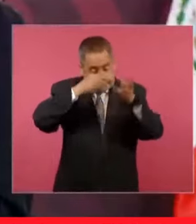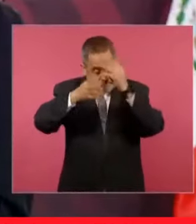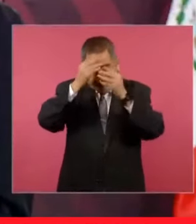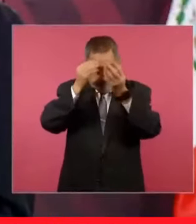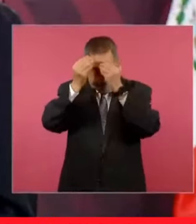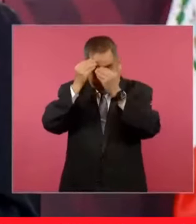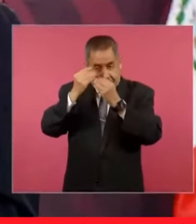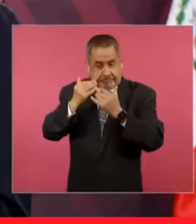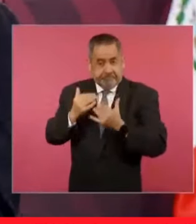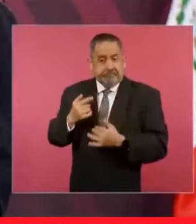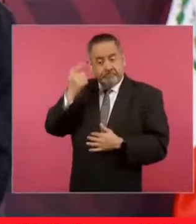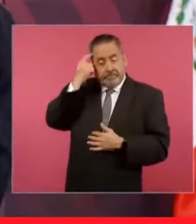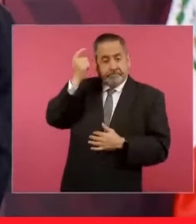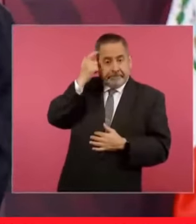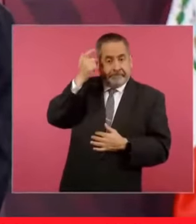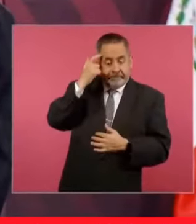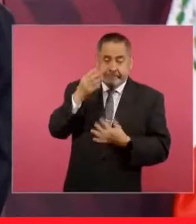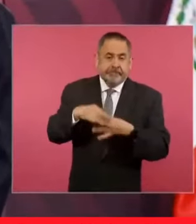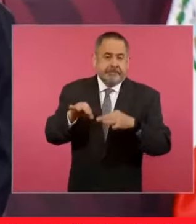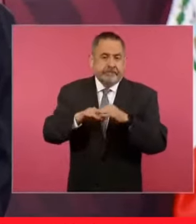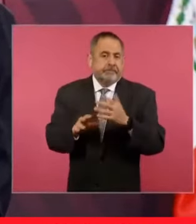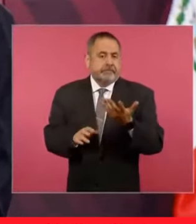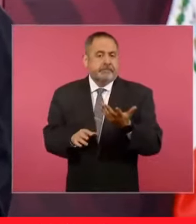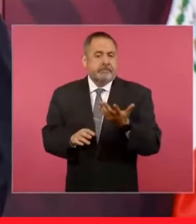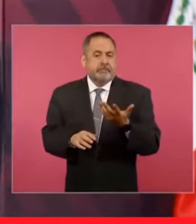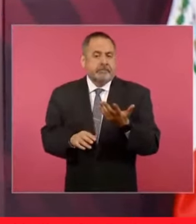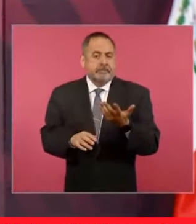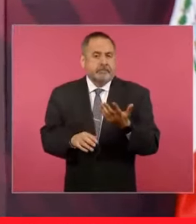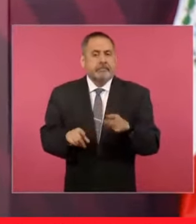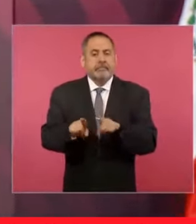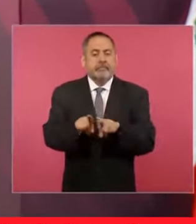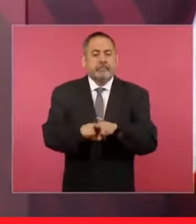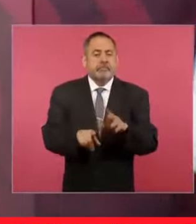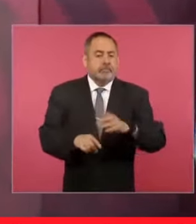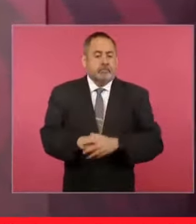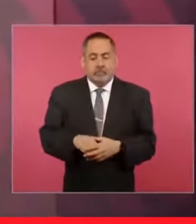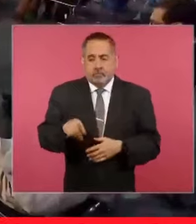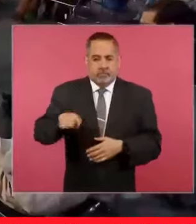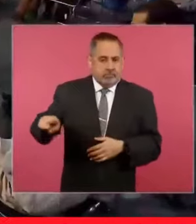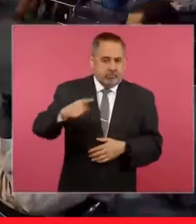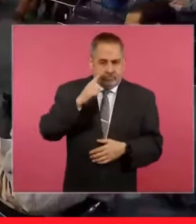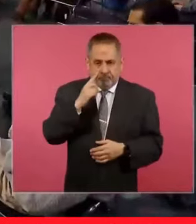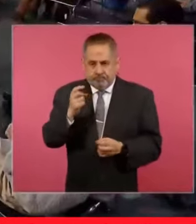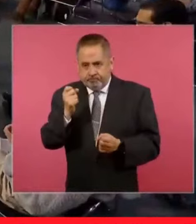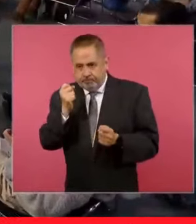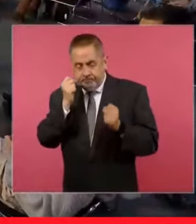cosas y además muy